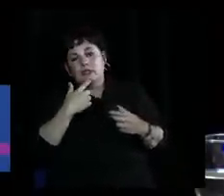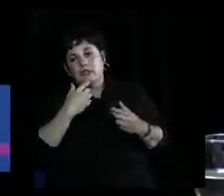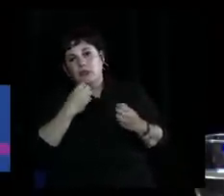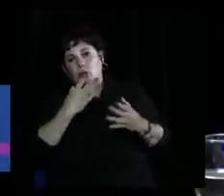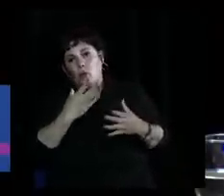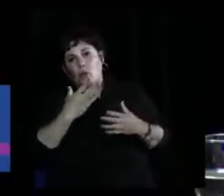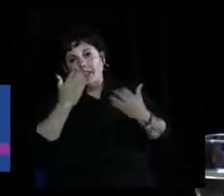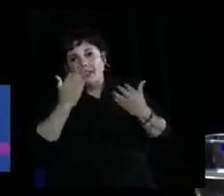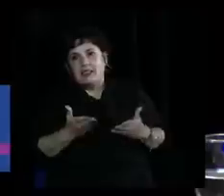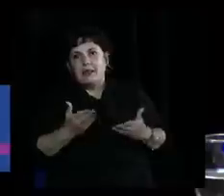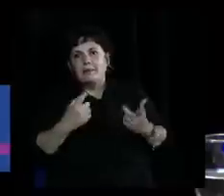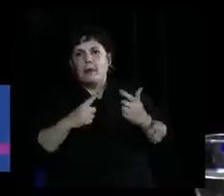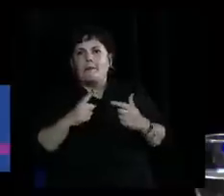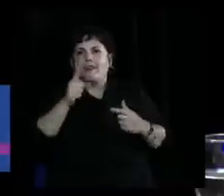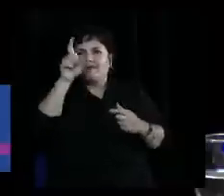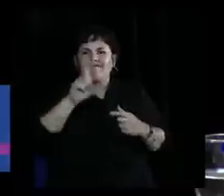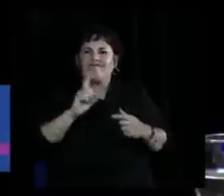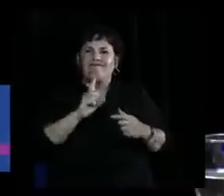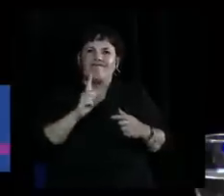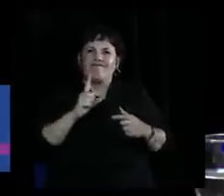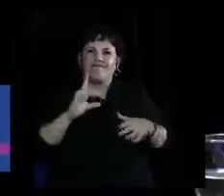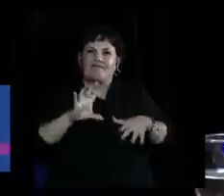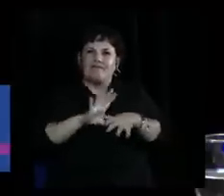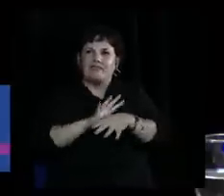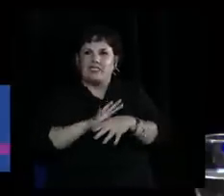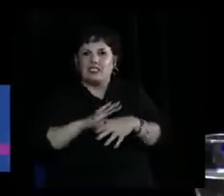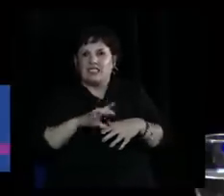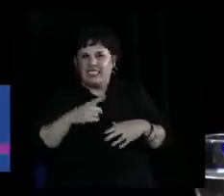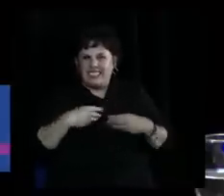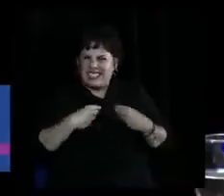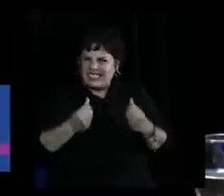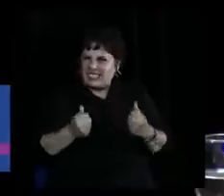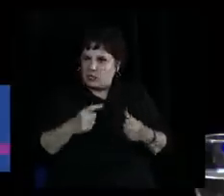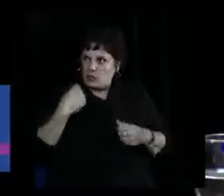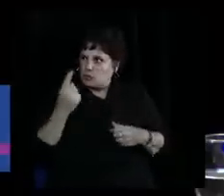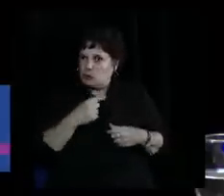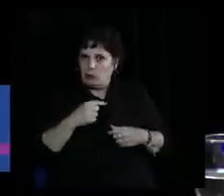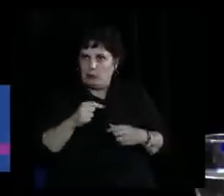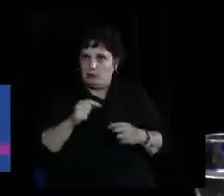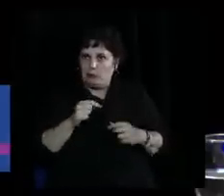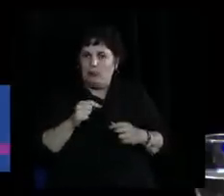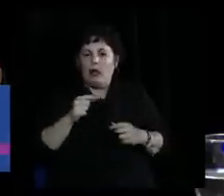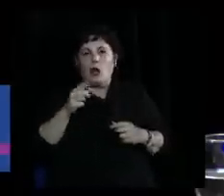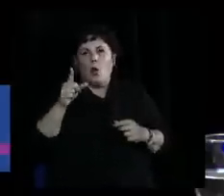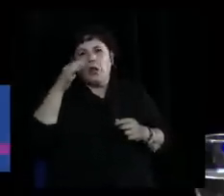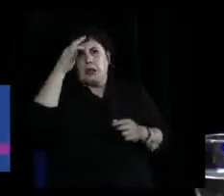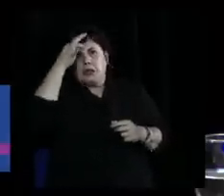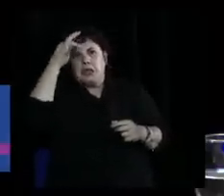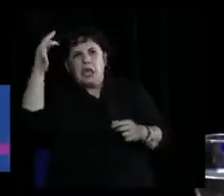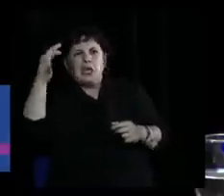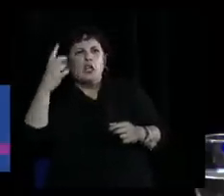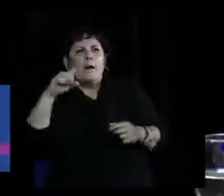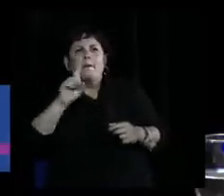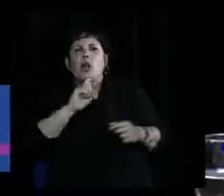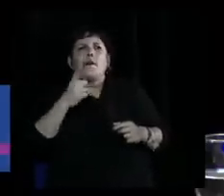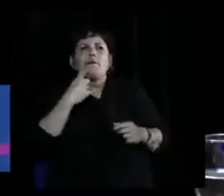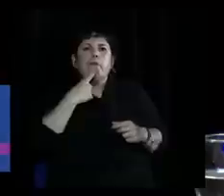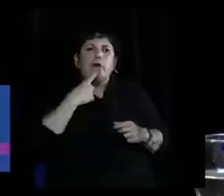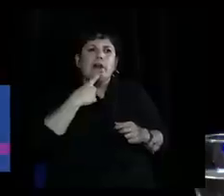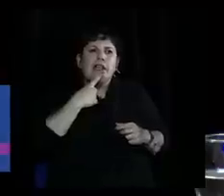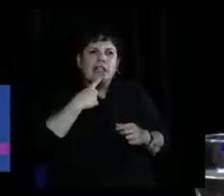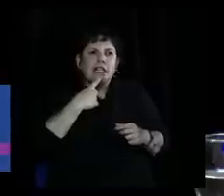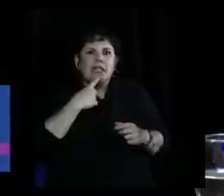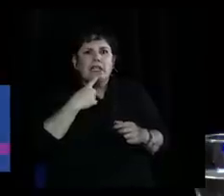Sí. No daba la talla, porque esa es la sensación que da, porque era un técnico, no era político, nos